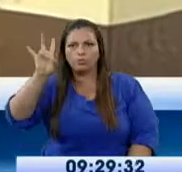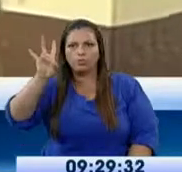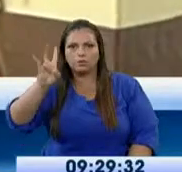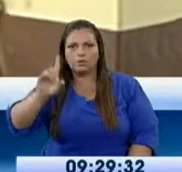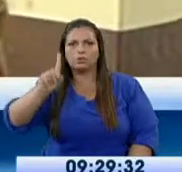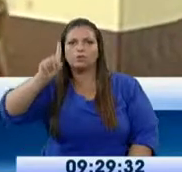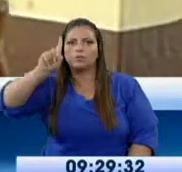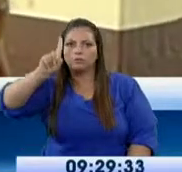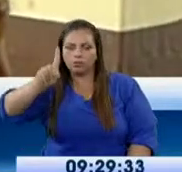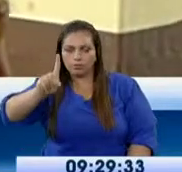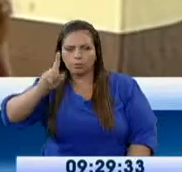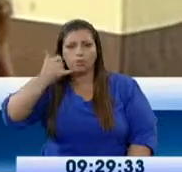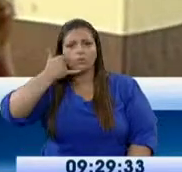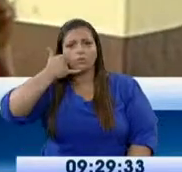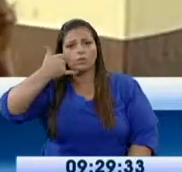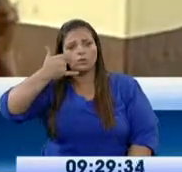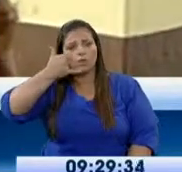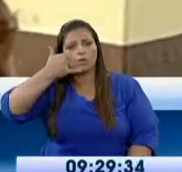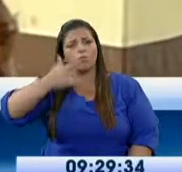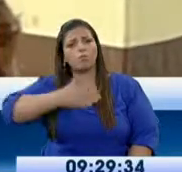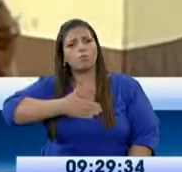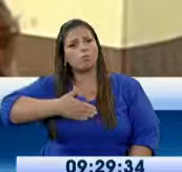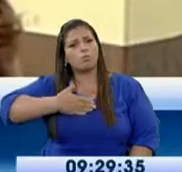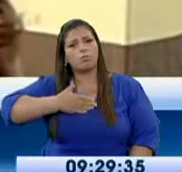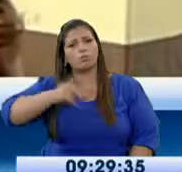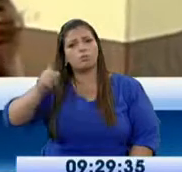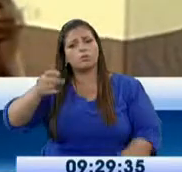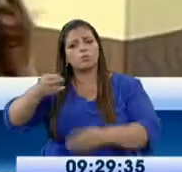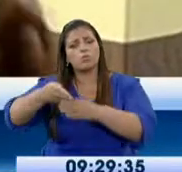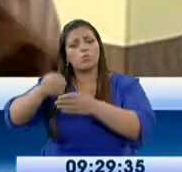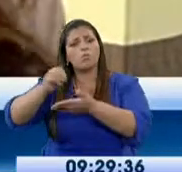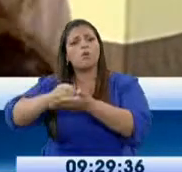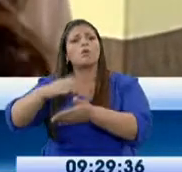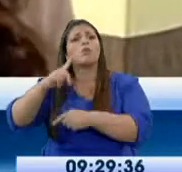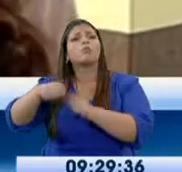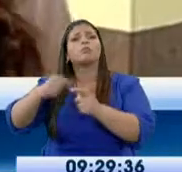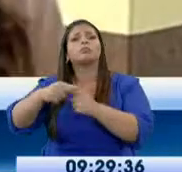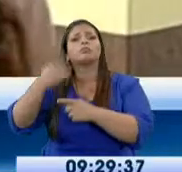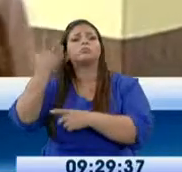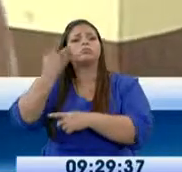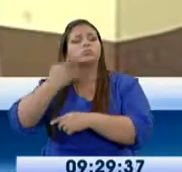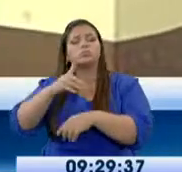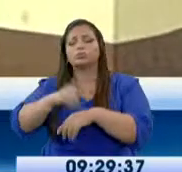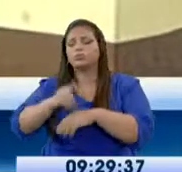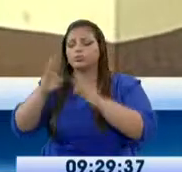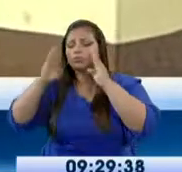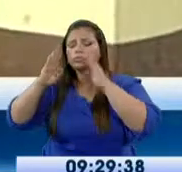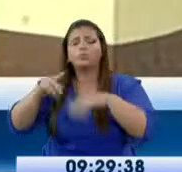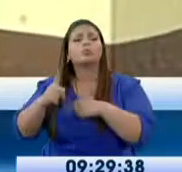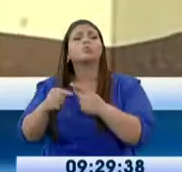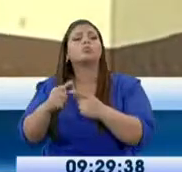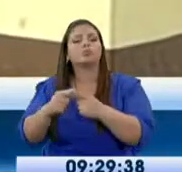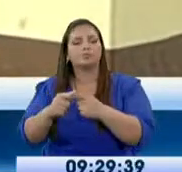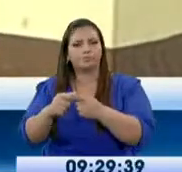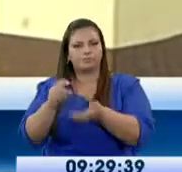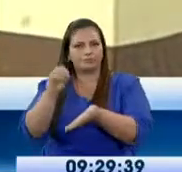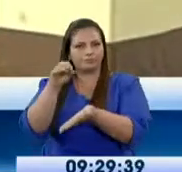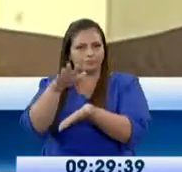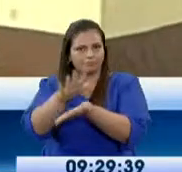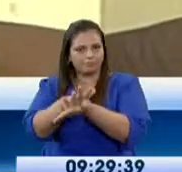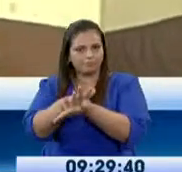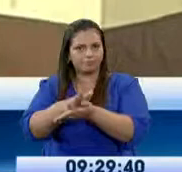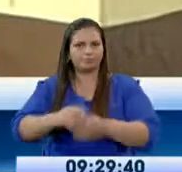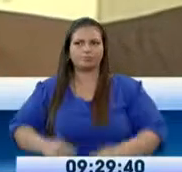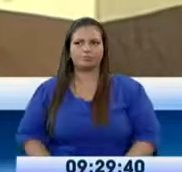y valoración psicológica, se sensibiliza sobre lo que contiene o lo que es un tratamiento ambulatorio. En el caso de que no